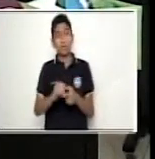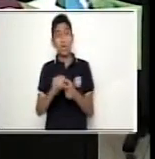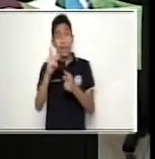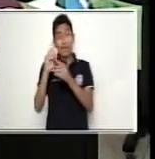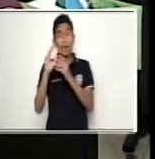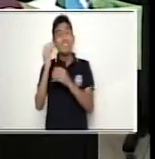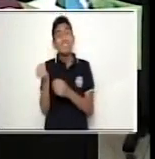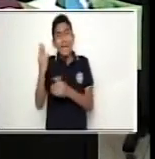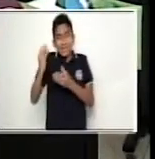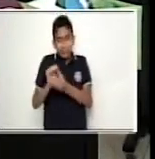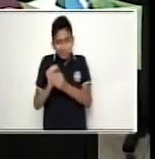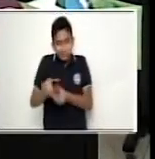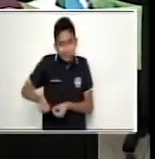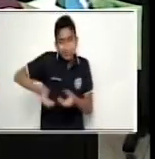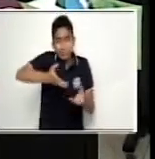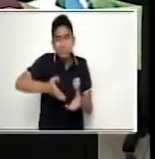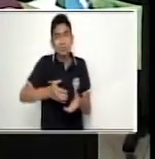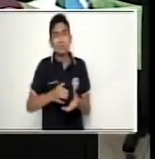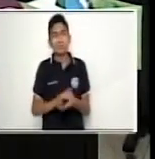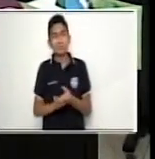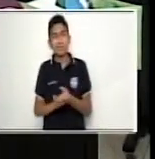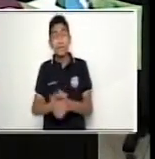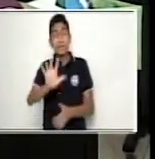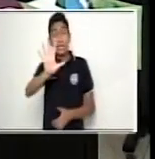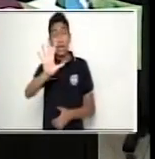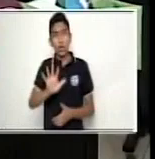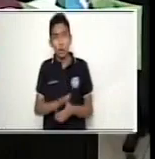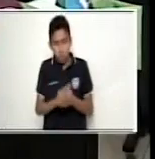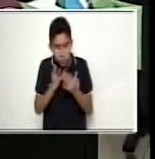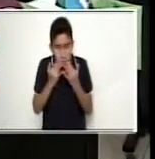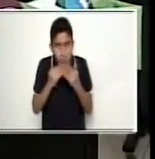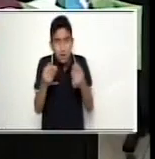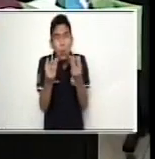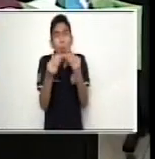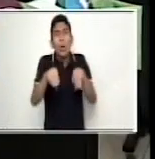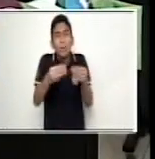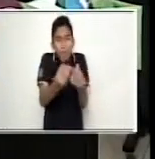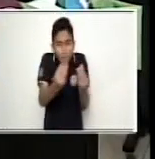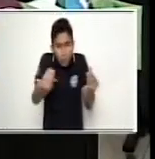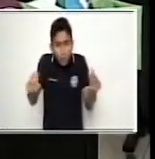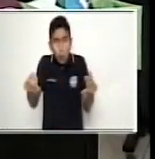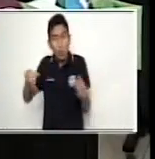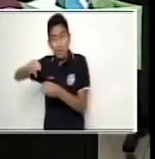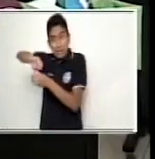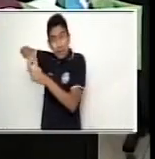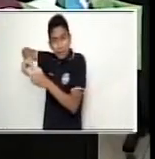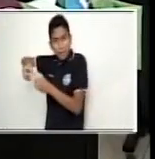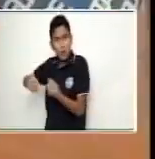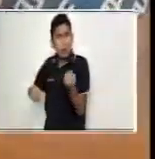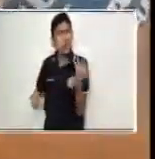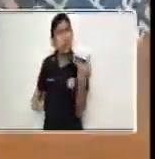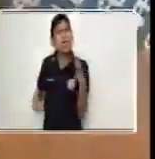Agarrarás nuevamente el dado y 5. Pondrás tu tapón en el número 5.